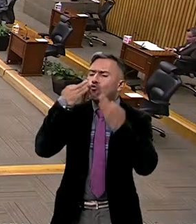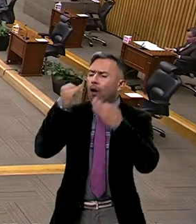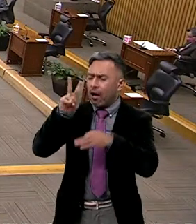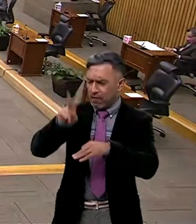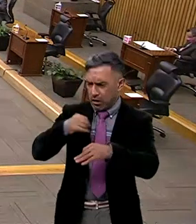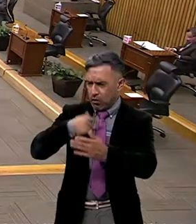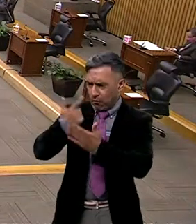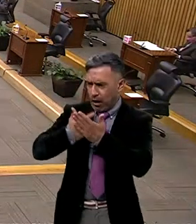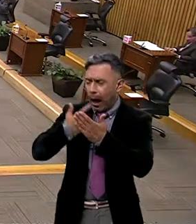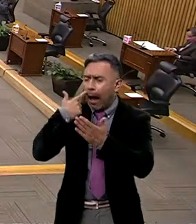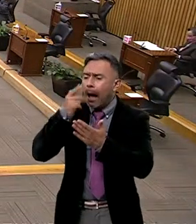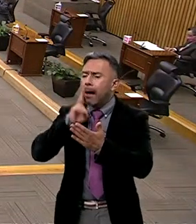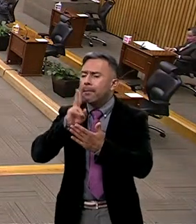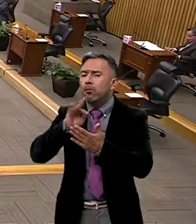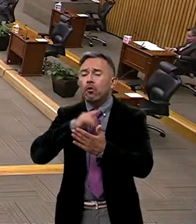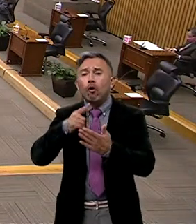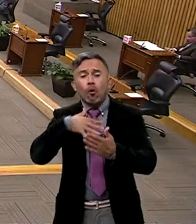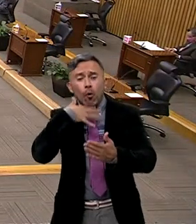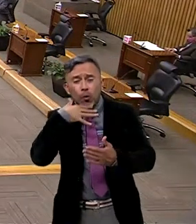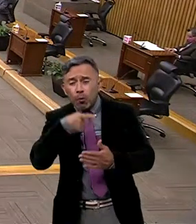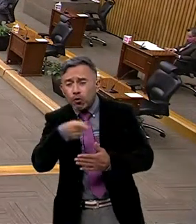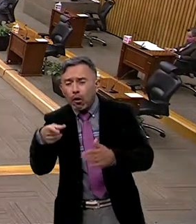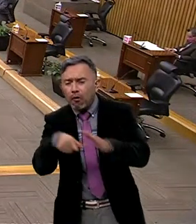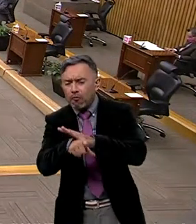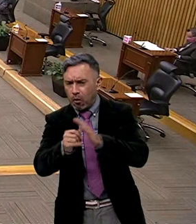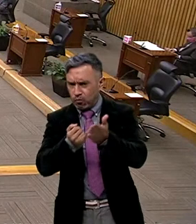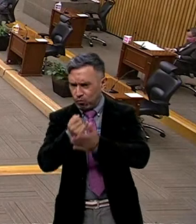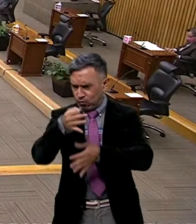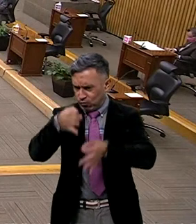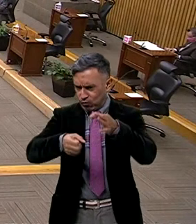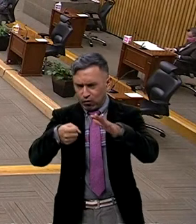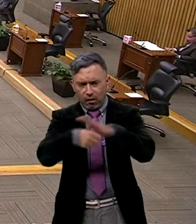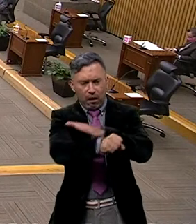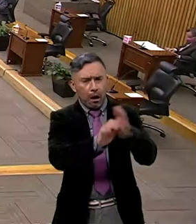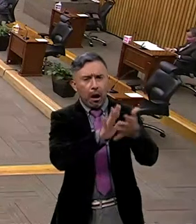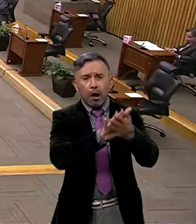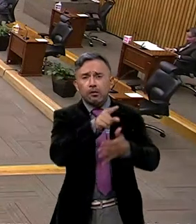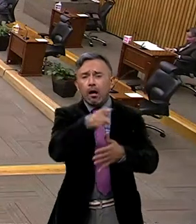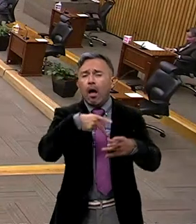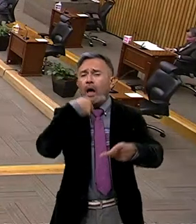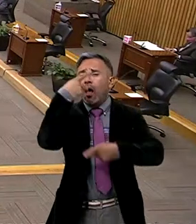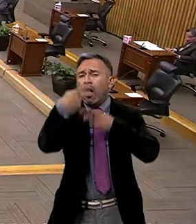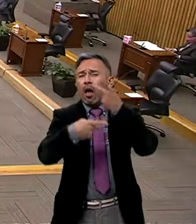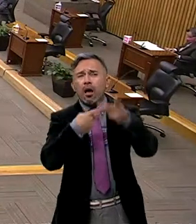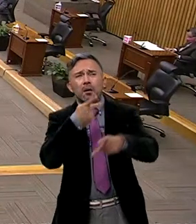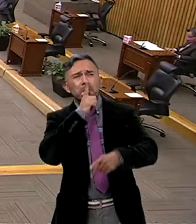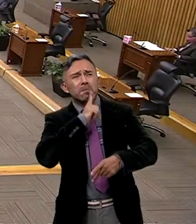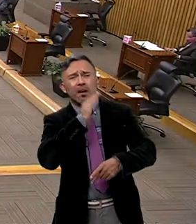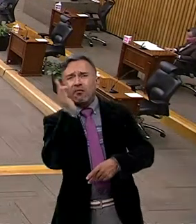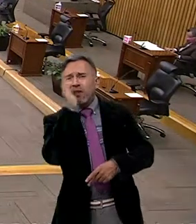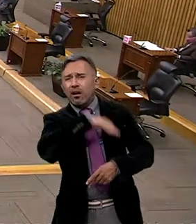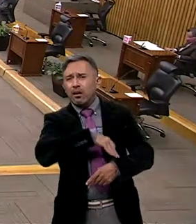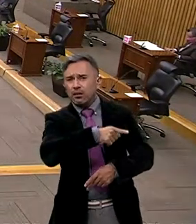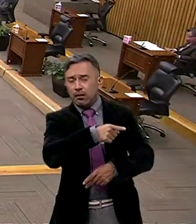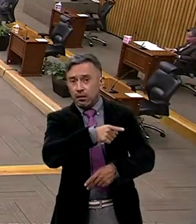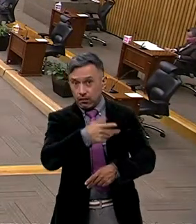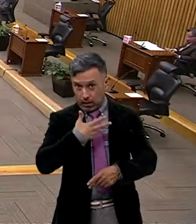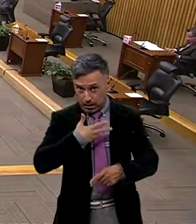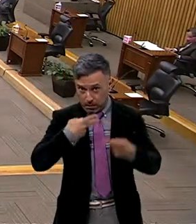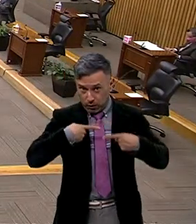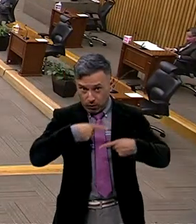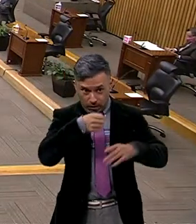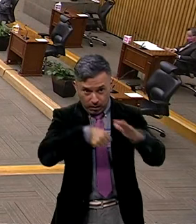y todo ese discurso falaz no tienen a nadie en la cárcel absolutamente a nadie